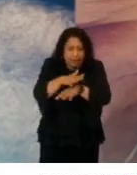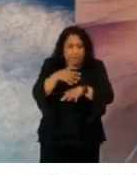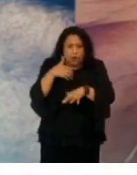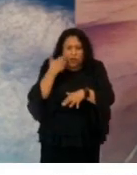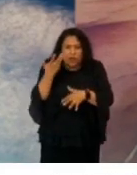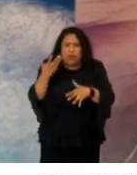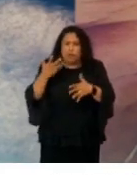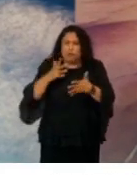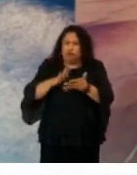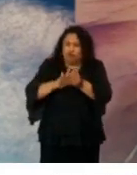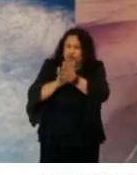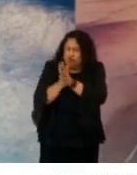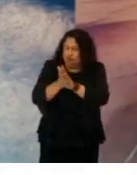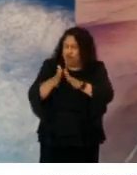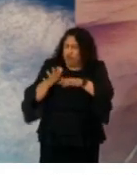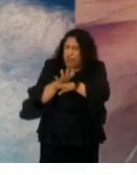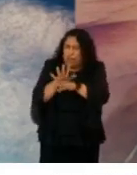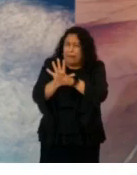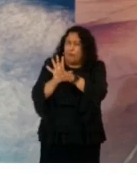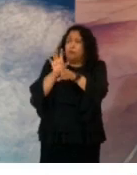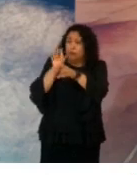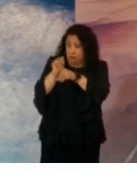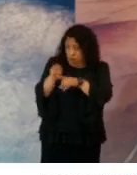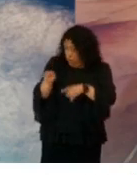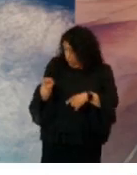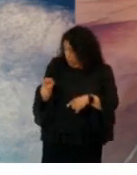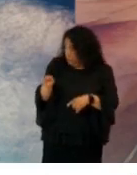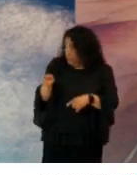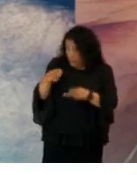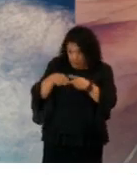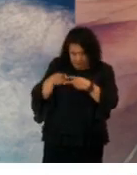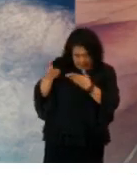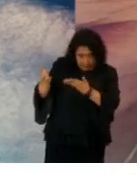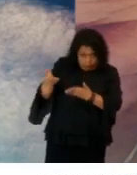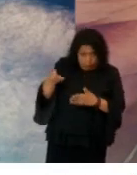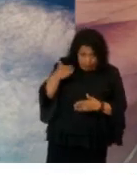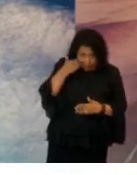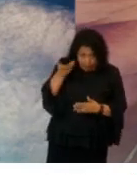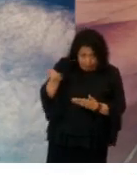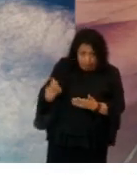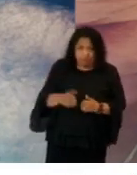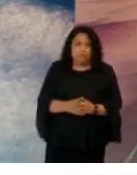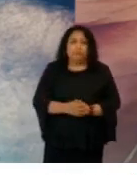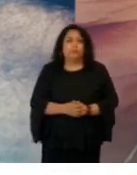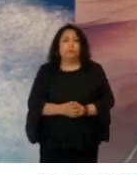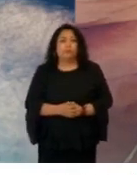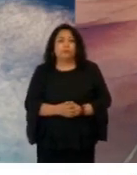le desafía? ¿Qué le importa? Si no te importa, te arrancamos contigo.